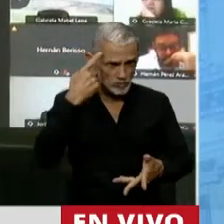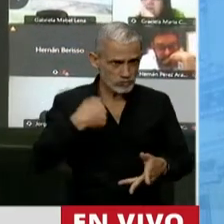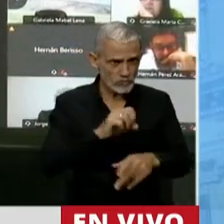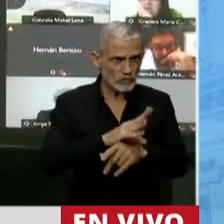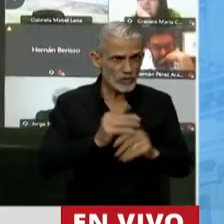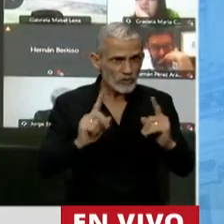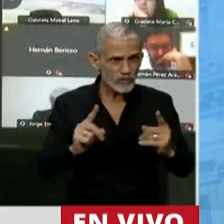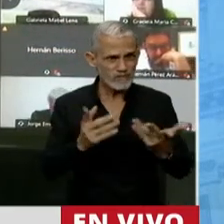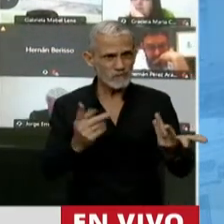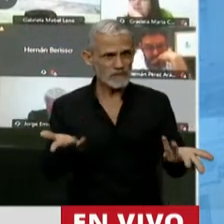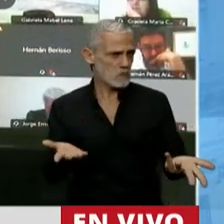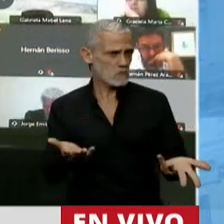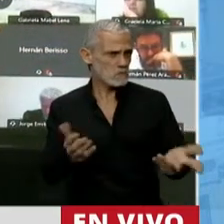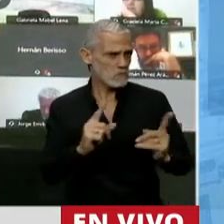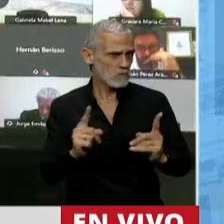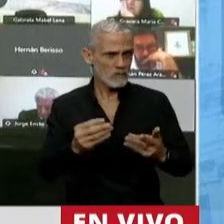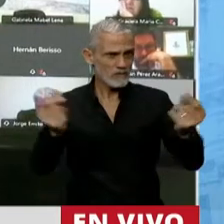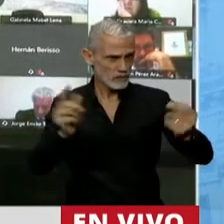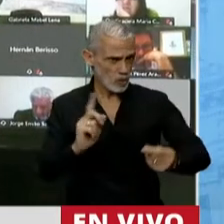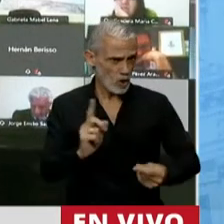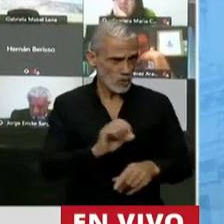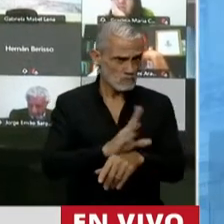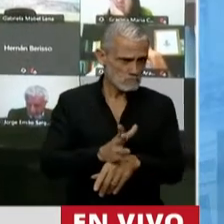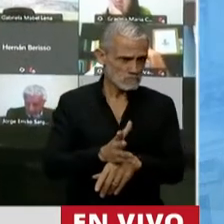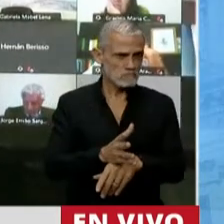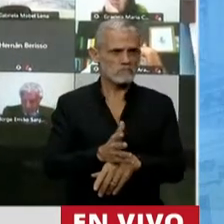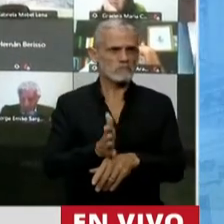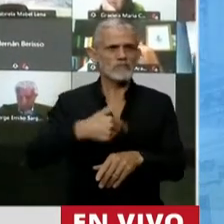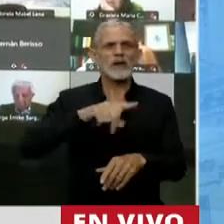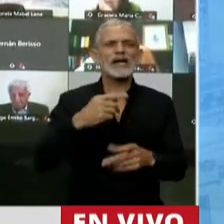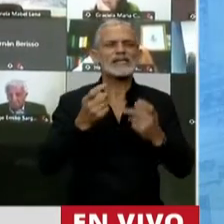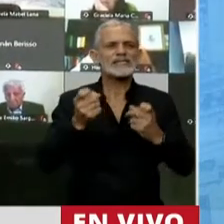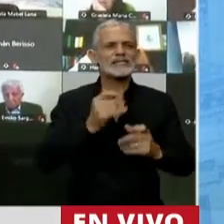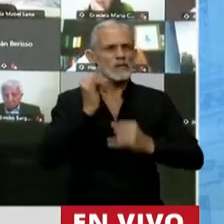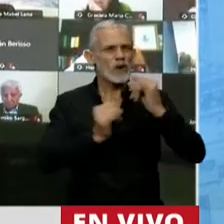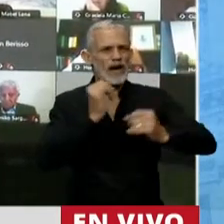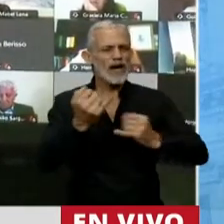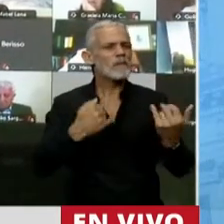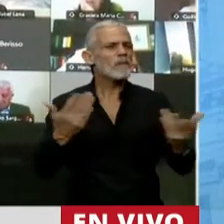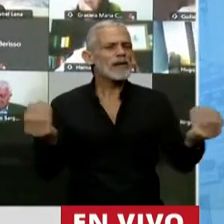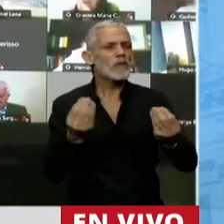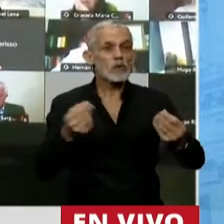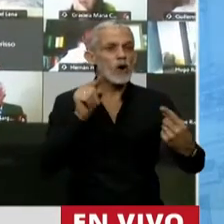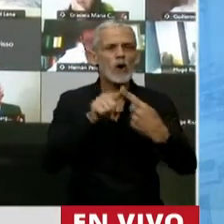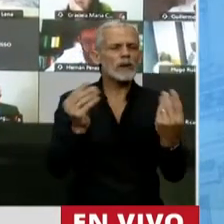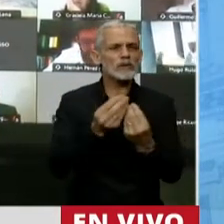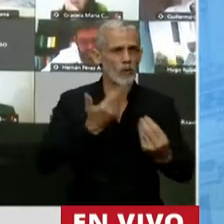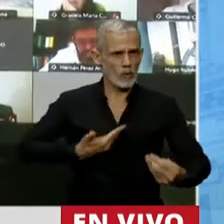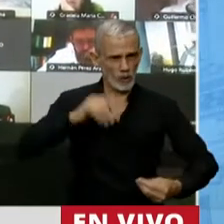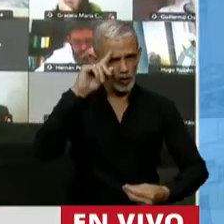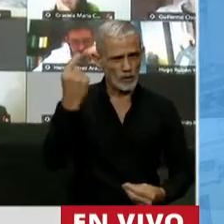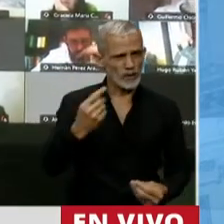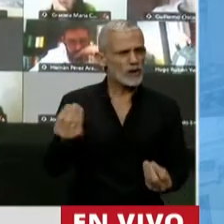existe. Pero ¿sabe qué, presidente? Todos necesitamos que nos expliquen esto. Que nos expliquen cuál es el objetivo del